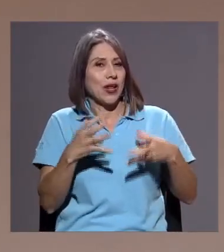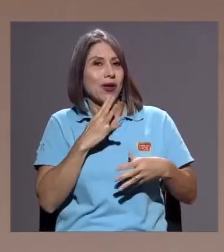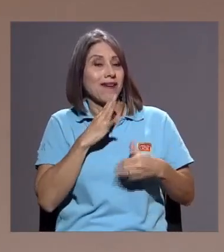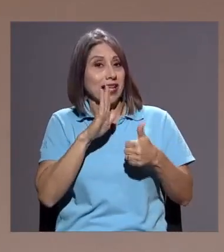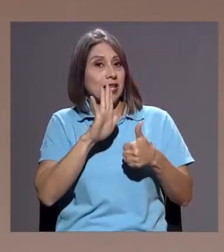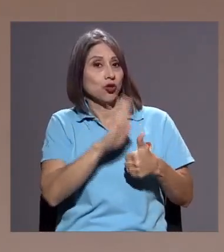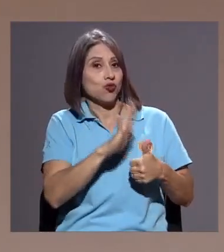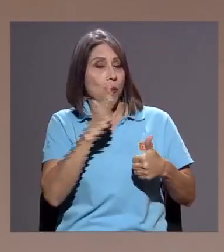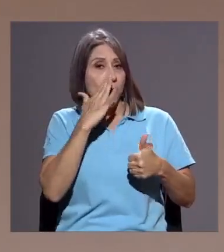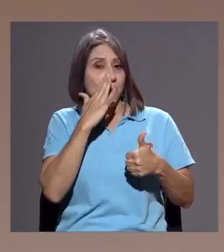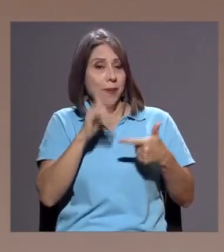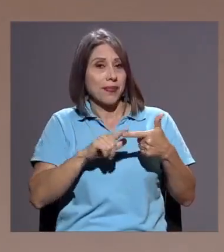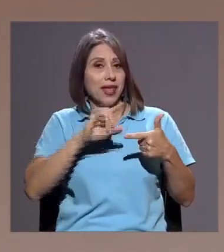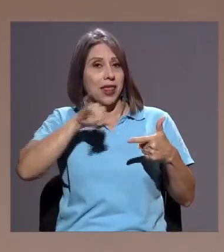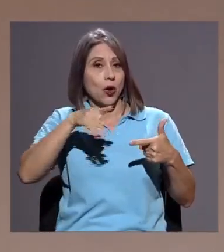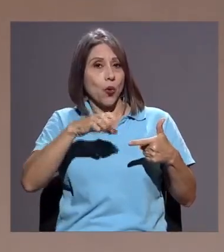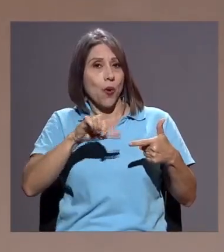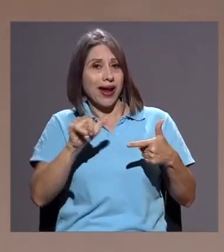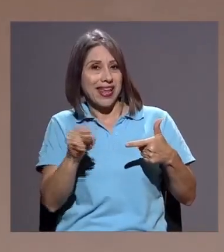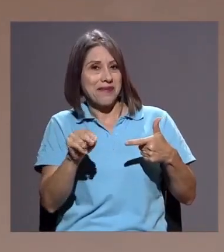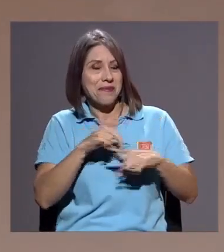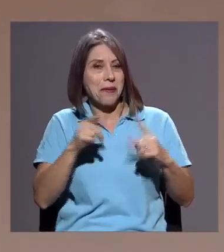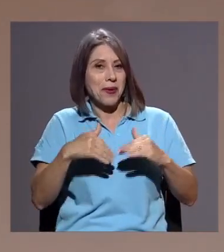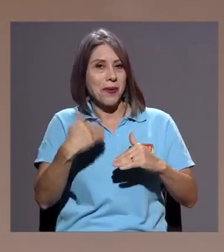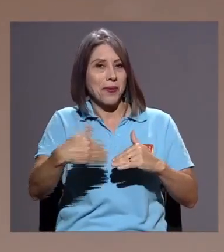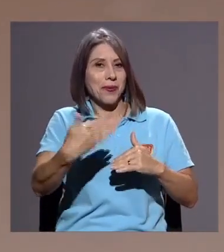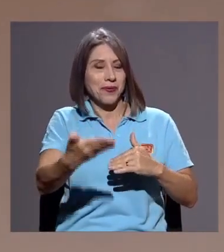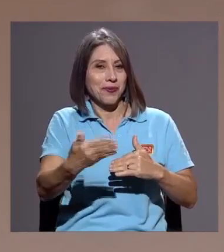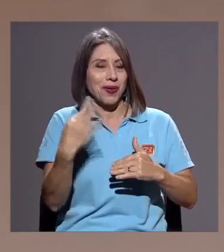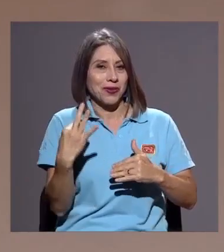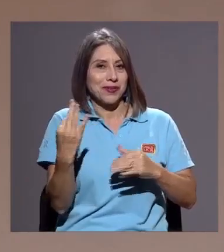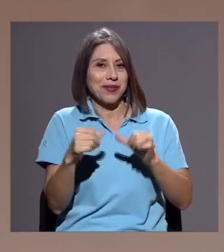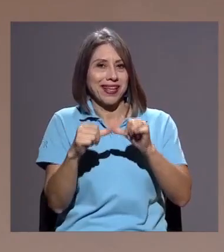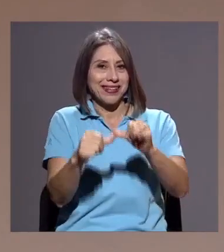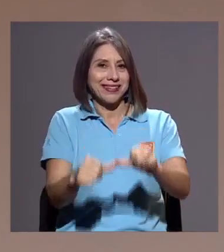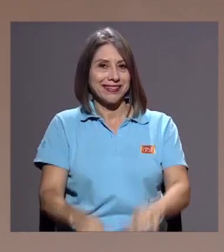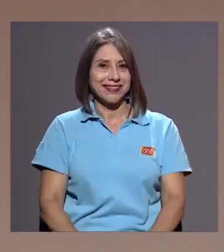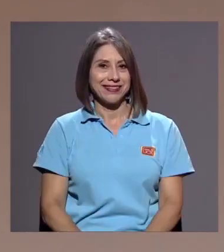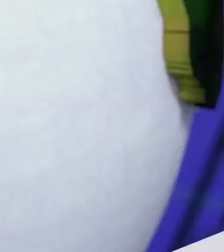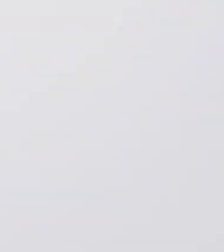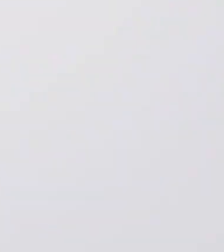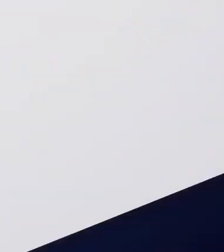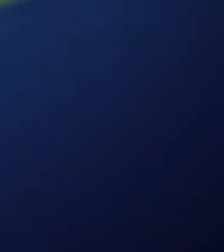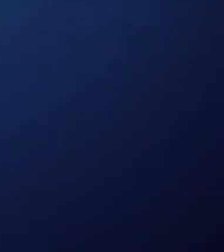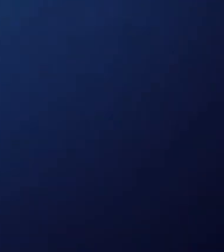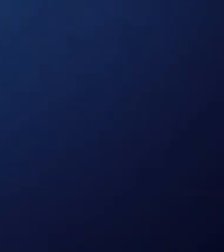mamá y de don Joaquín, pero lo haremos una vez que el canal nos invite a regresar.